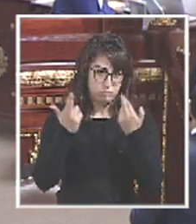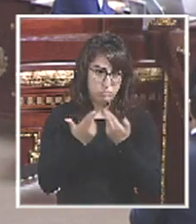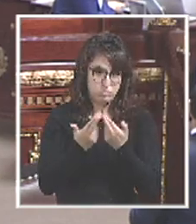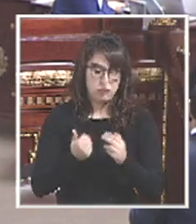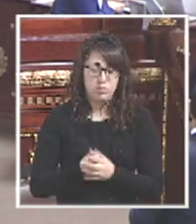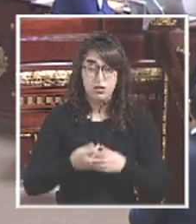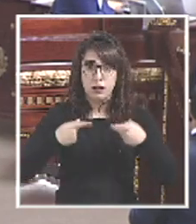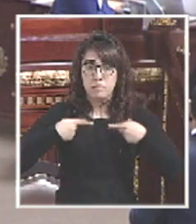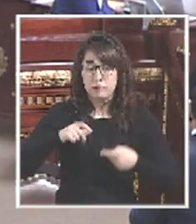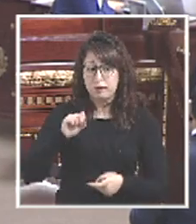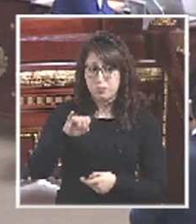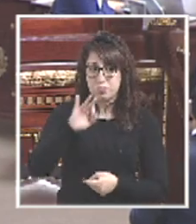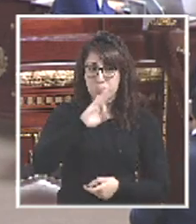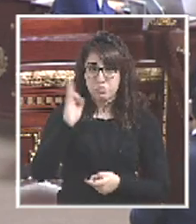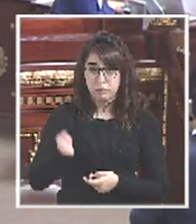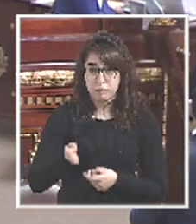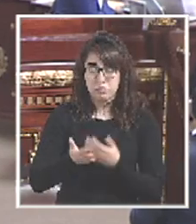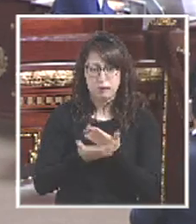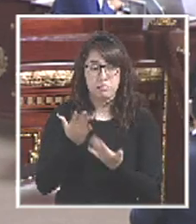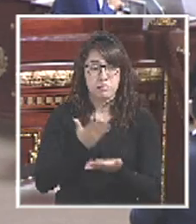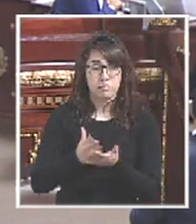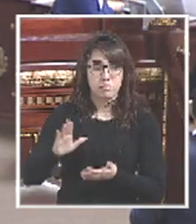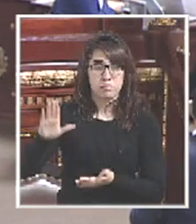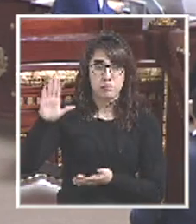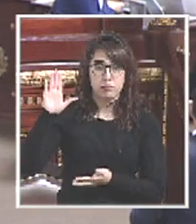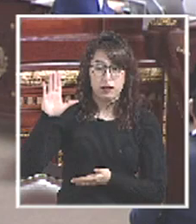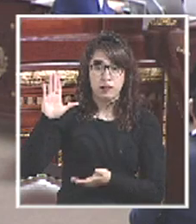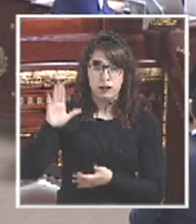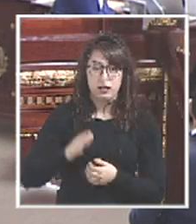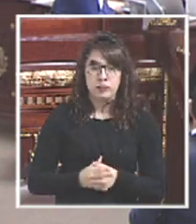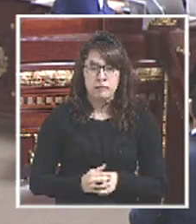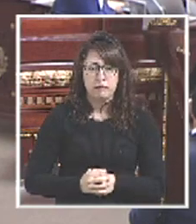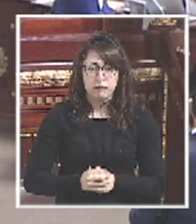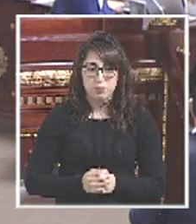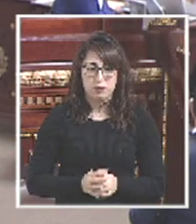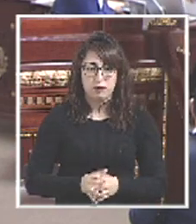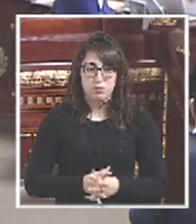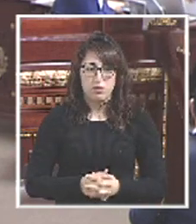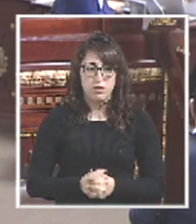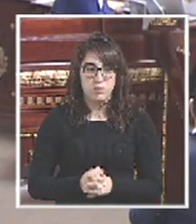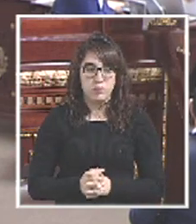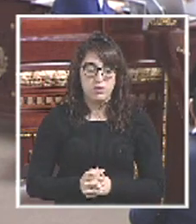referencia. Los que estén por la afirmativa, sírvanse manifestarlo levantando la mano.